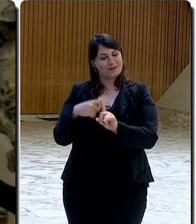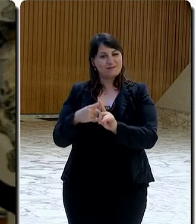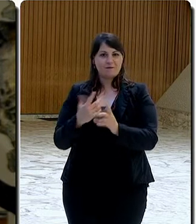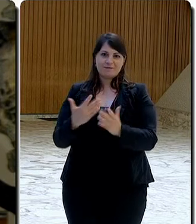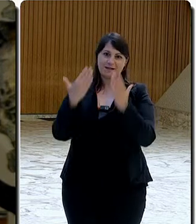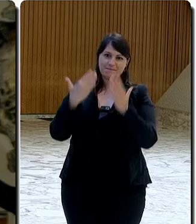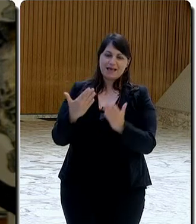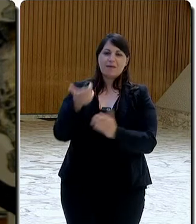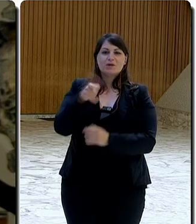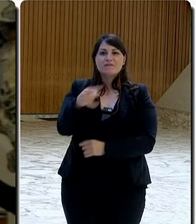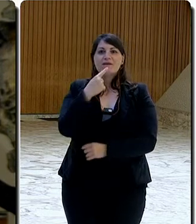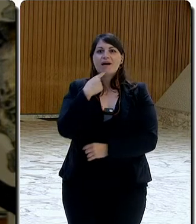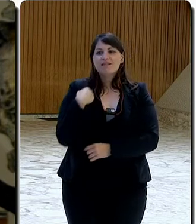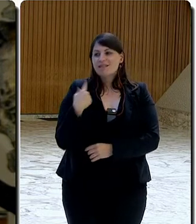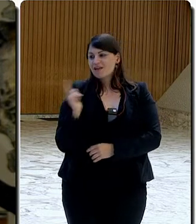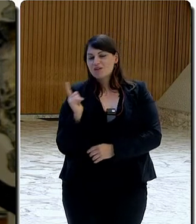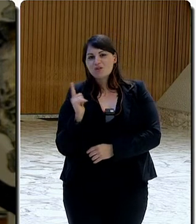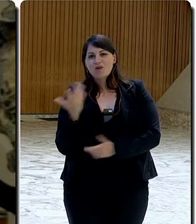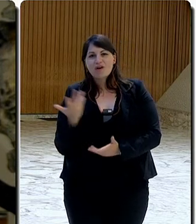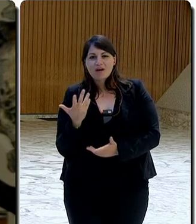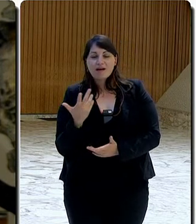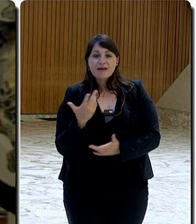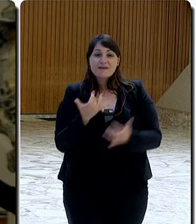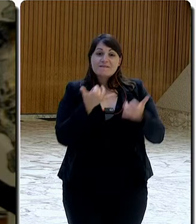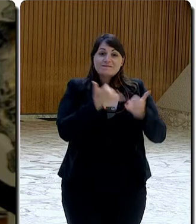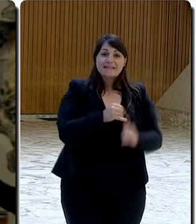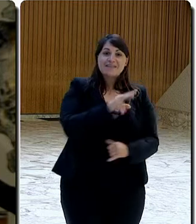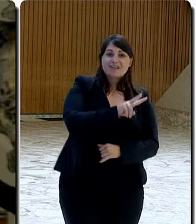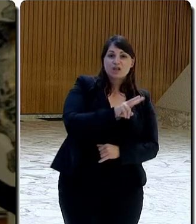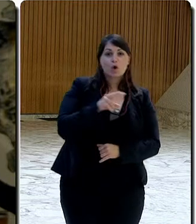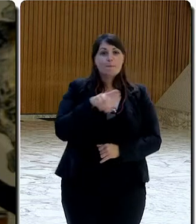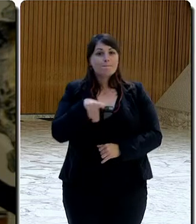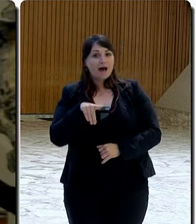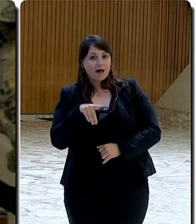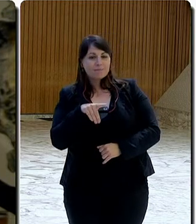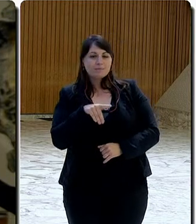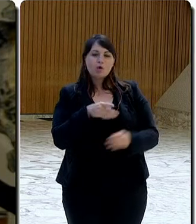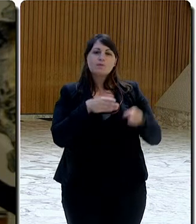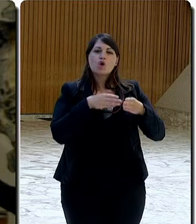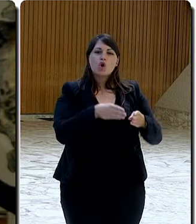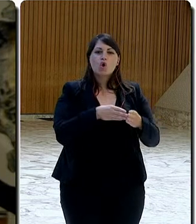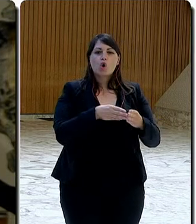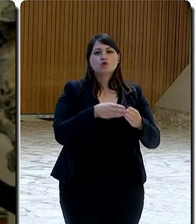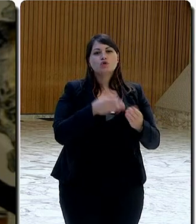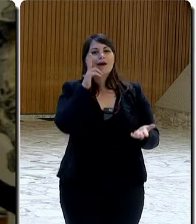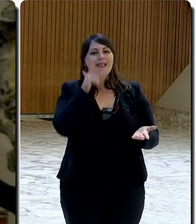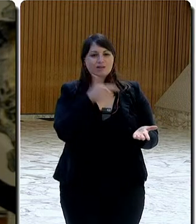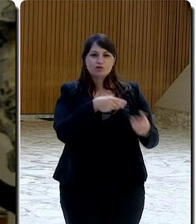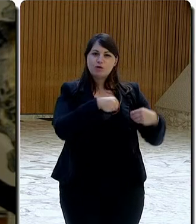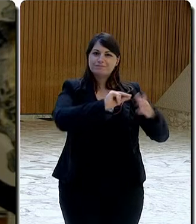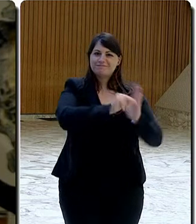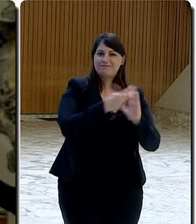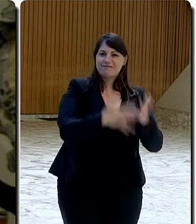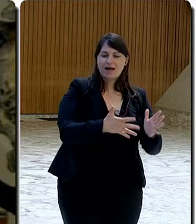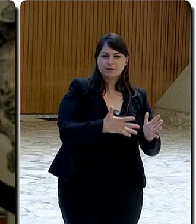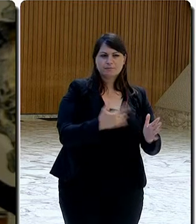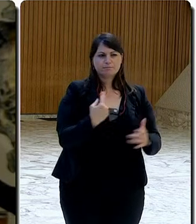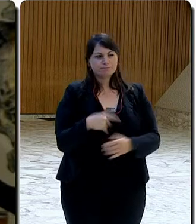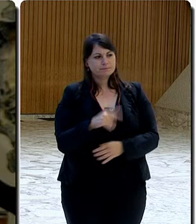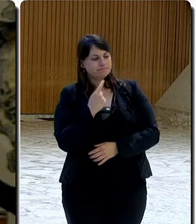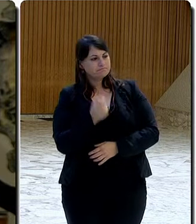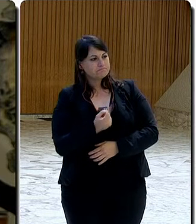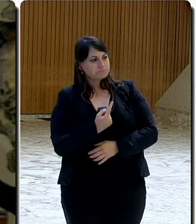y Pablo, a clase de religión. No sabemos qué la llevó a dar este paso, pero